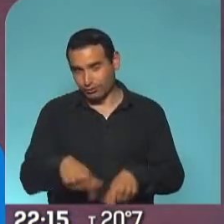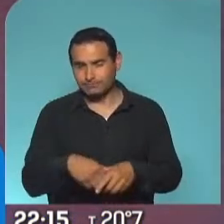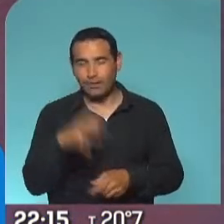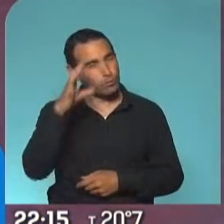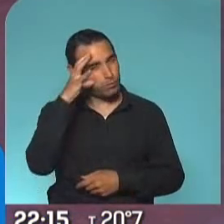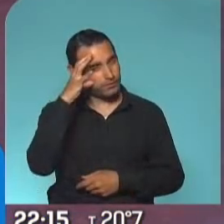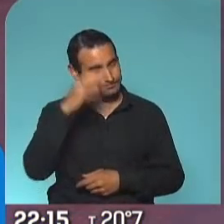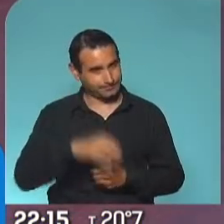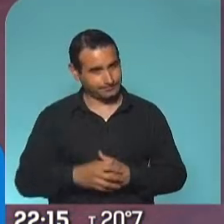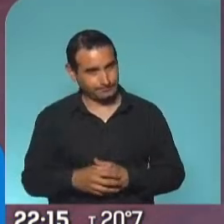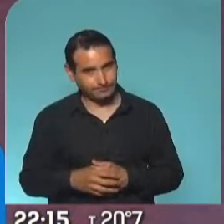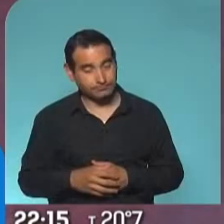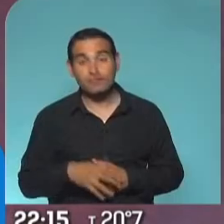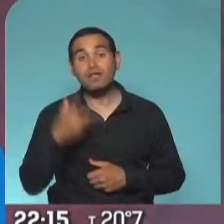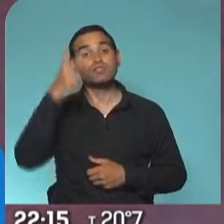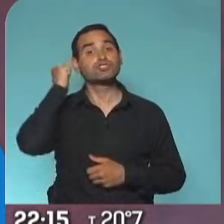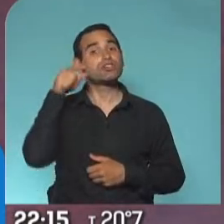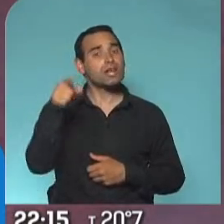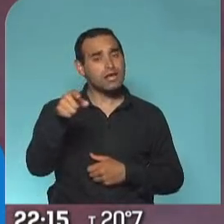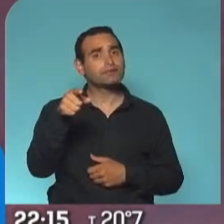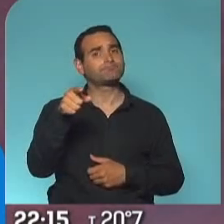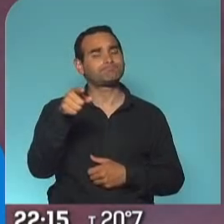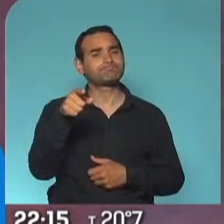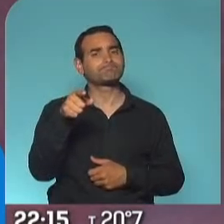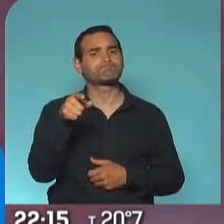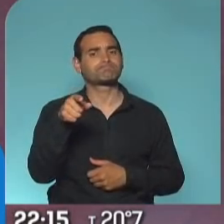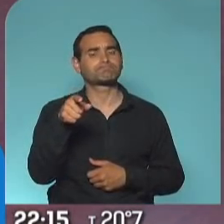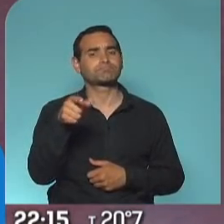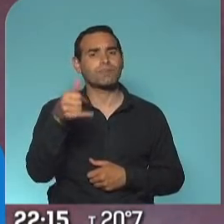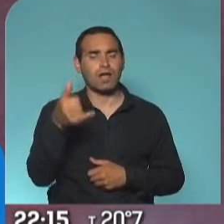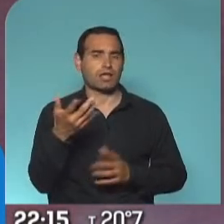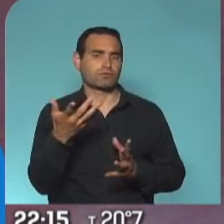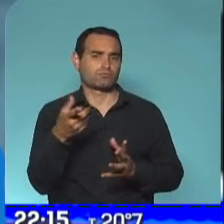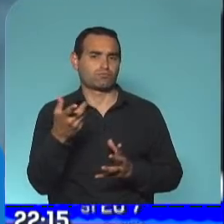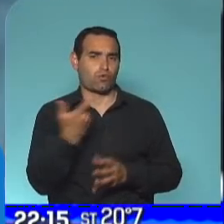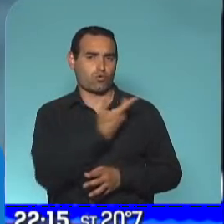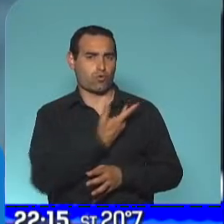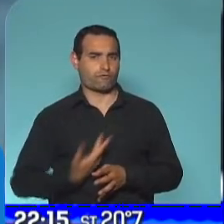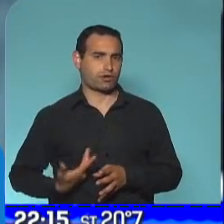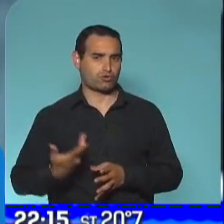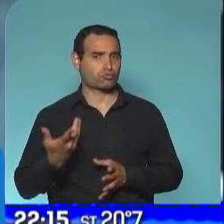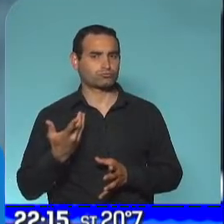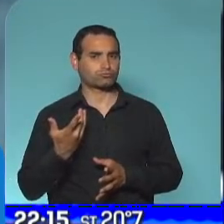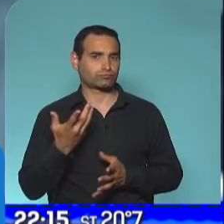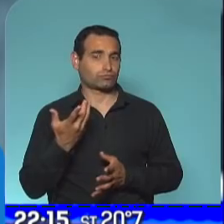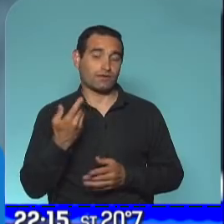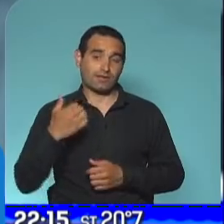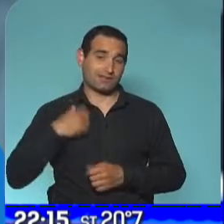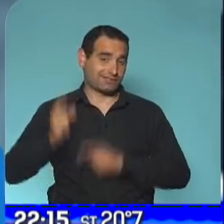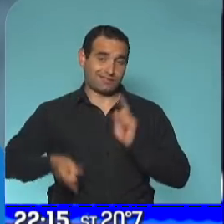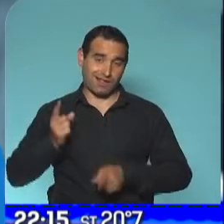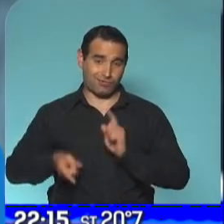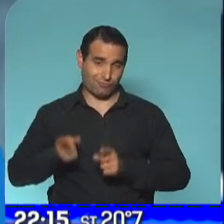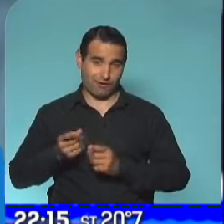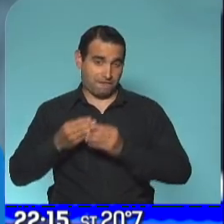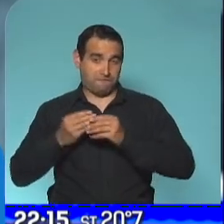recordemos, Chile hereda un formato constitucional que le da la dictadura de Pinochet.